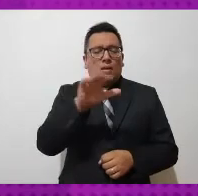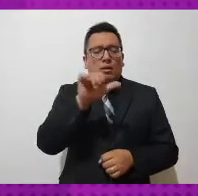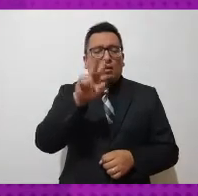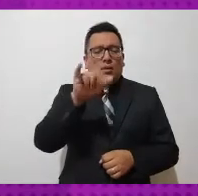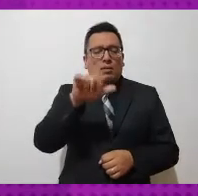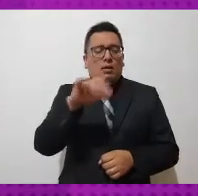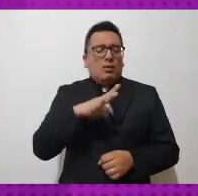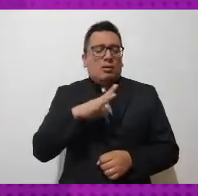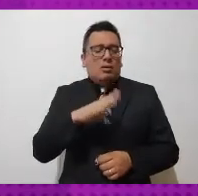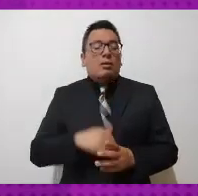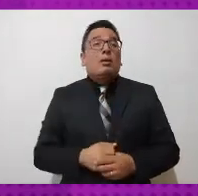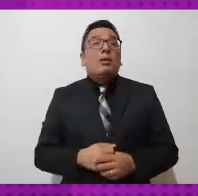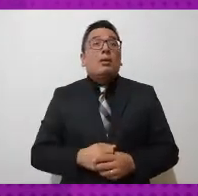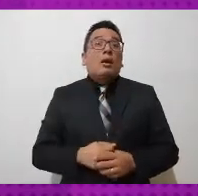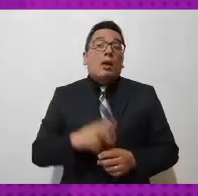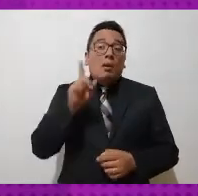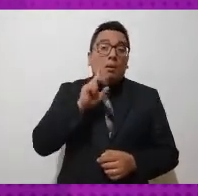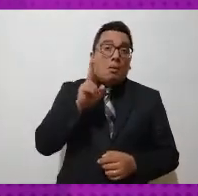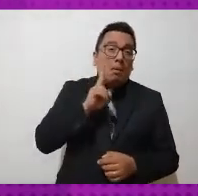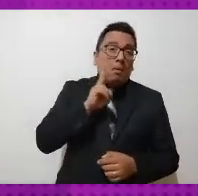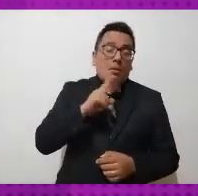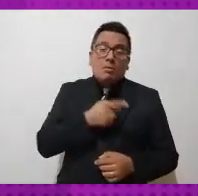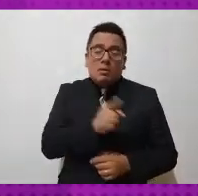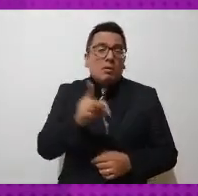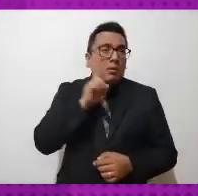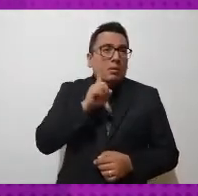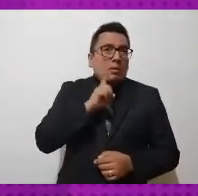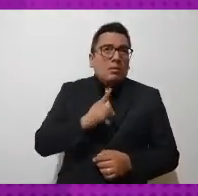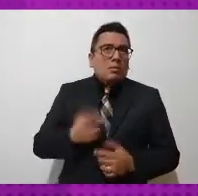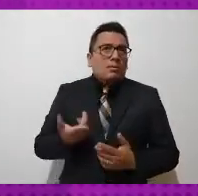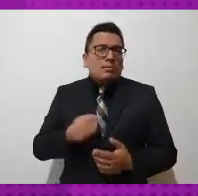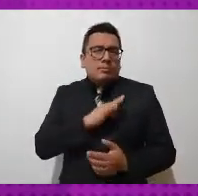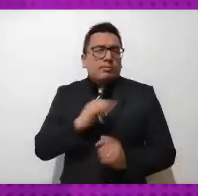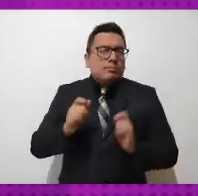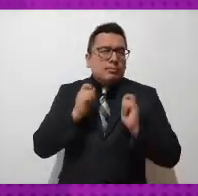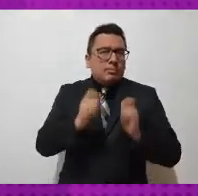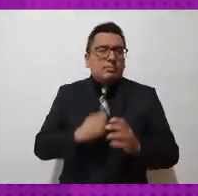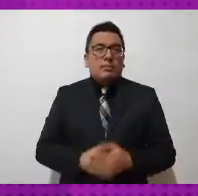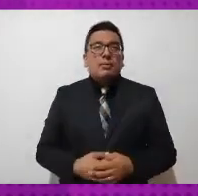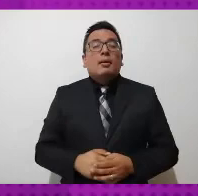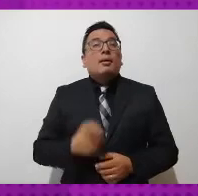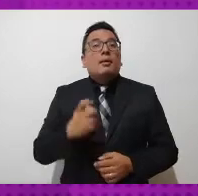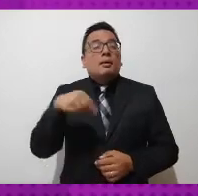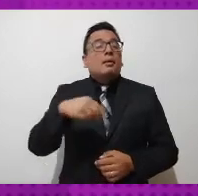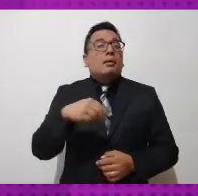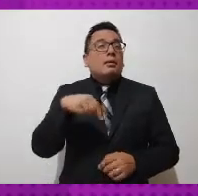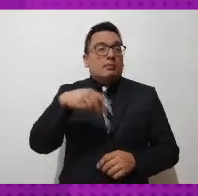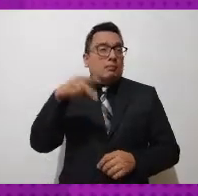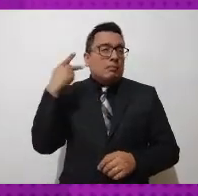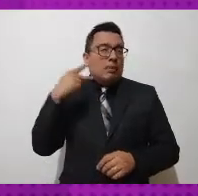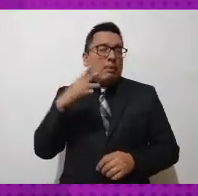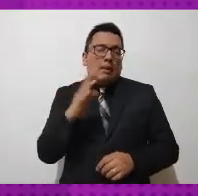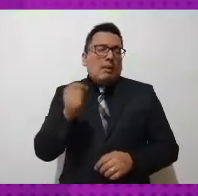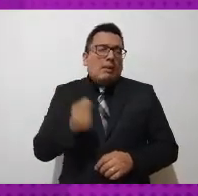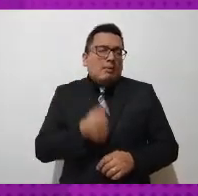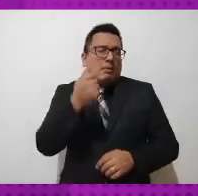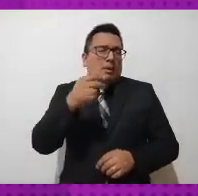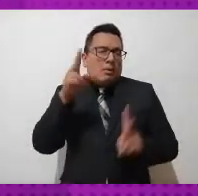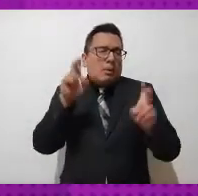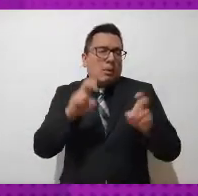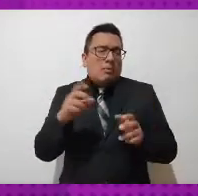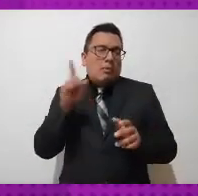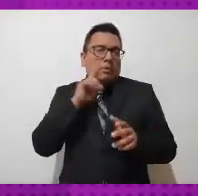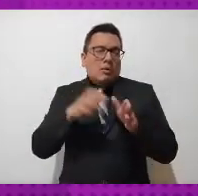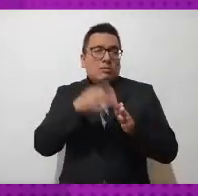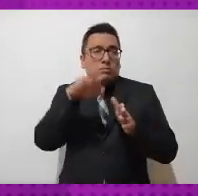del entonces partido en el poder, lo que hace a nuestro estado como uno de los pioneros en estos temas, ¿no?